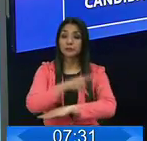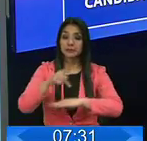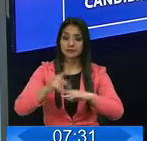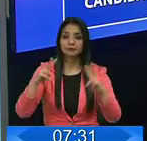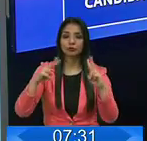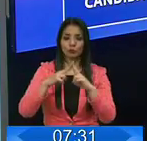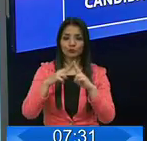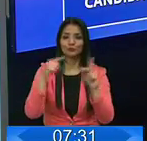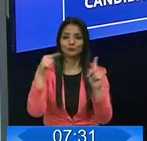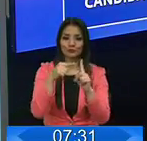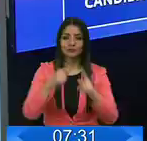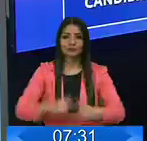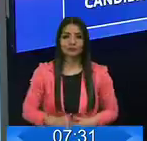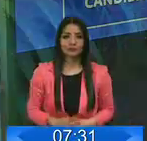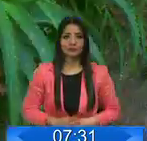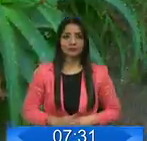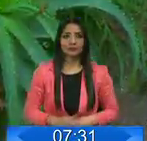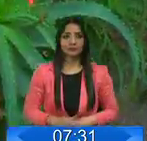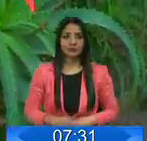más.